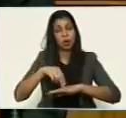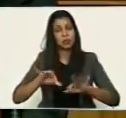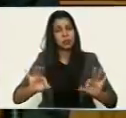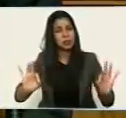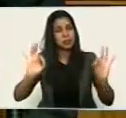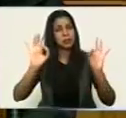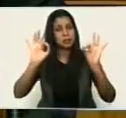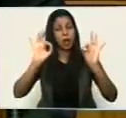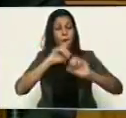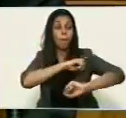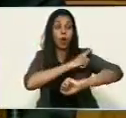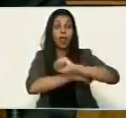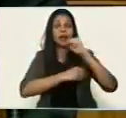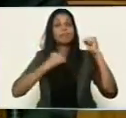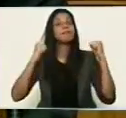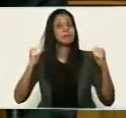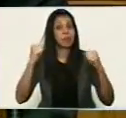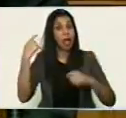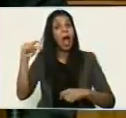extraordinariamente poderosa.